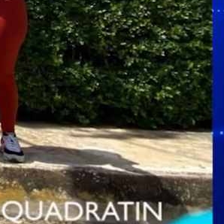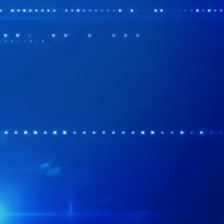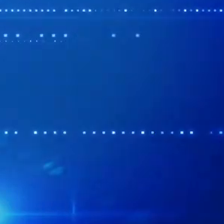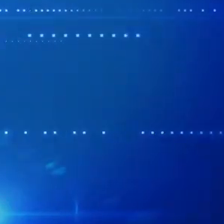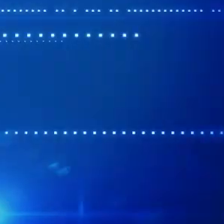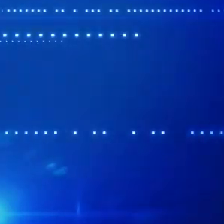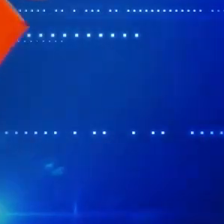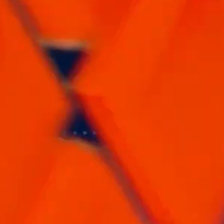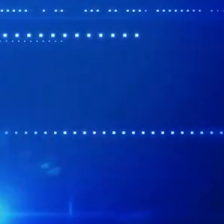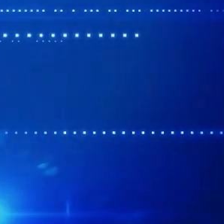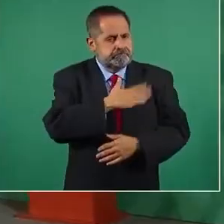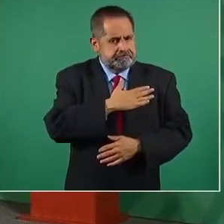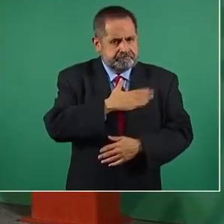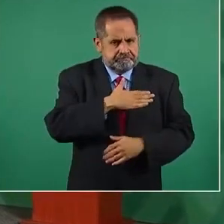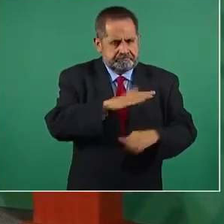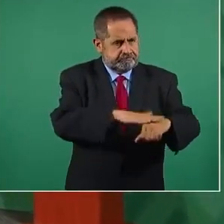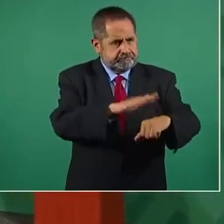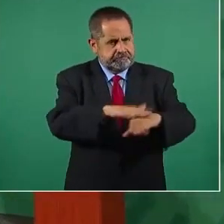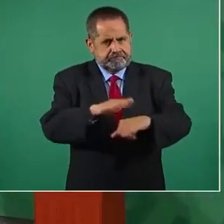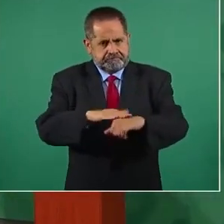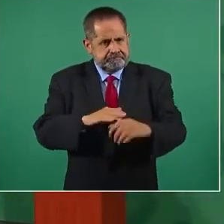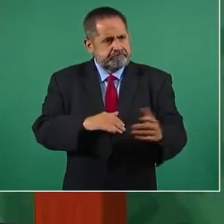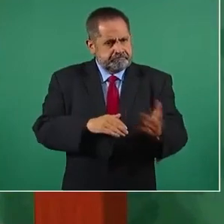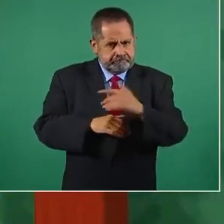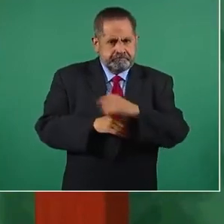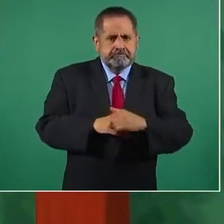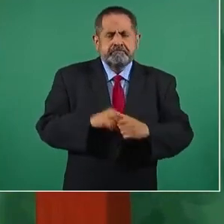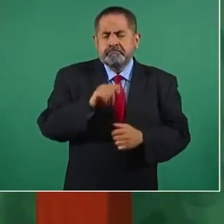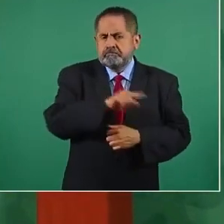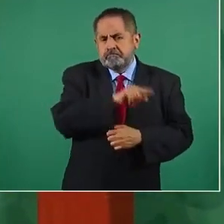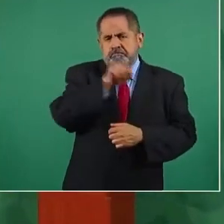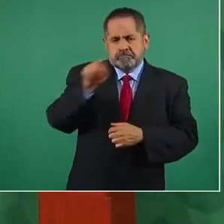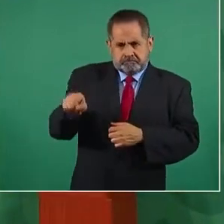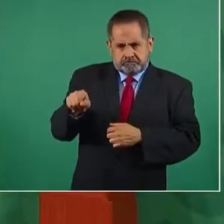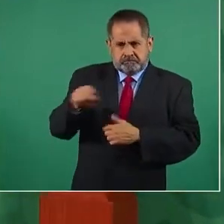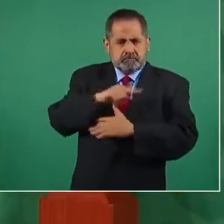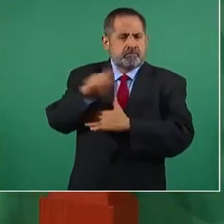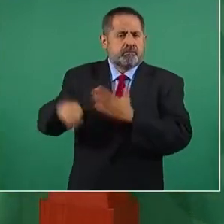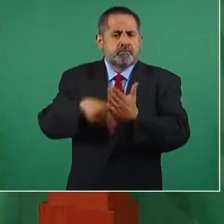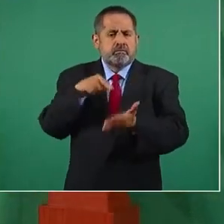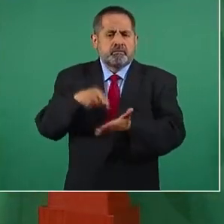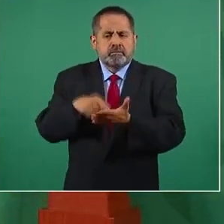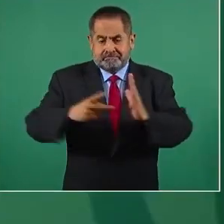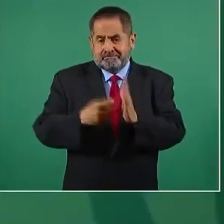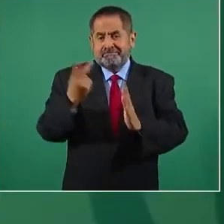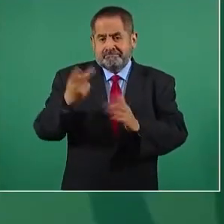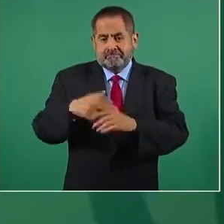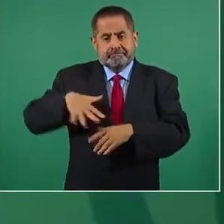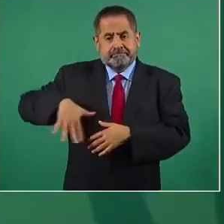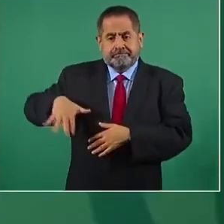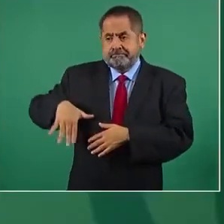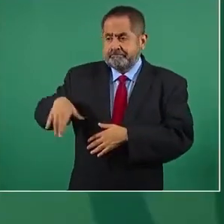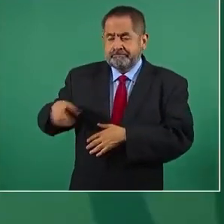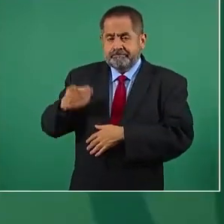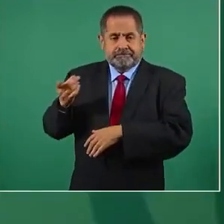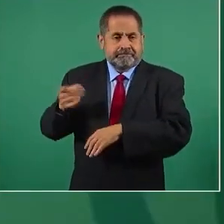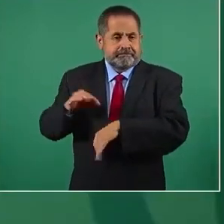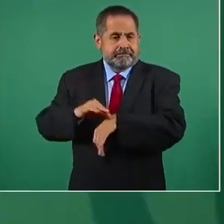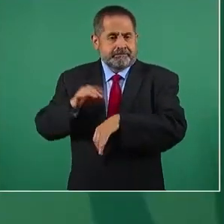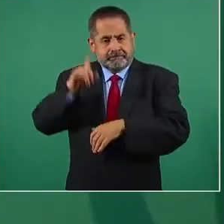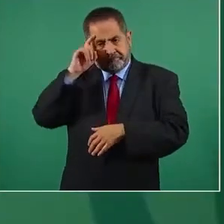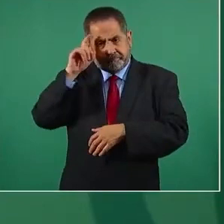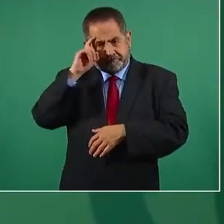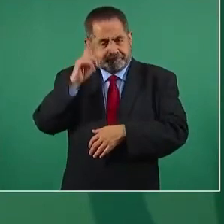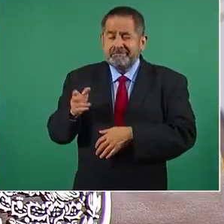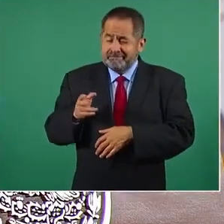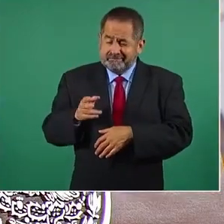isla. Durante su acostumbrada rueda de prensa matutina, el presidente Andrés Manuel López Obrador hizo un llamado a vacunarse ante una